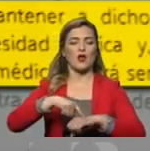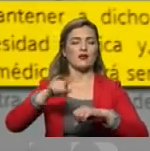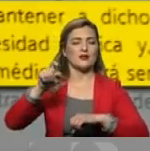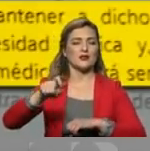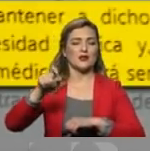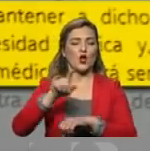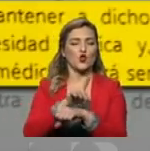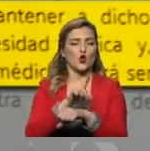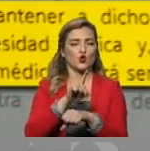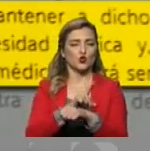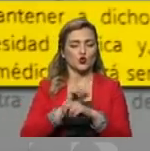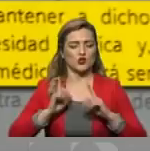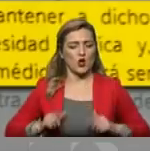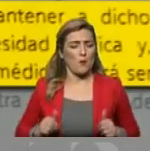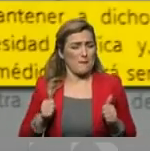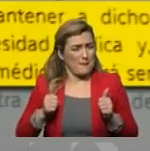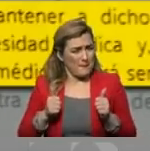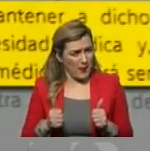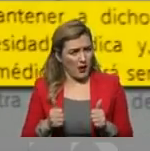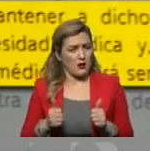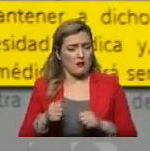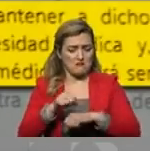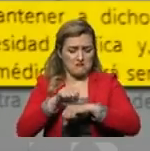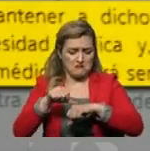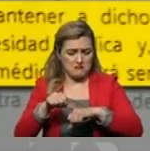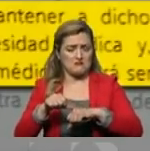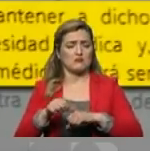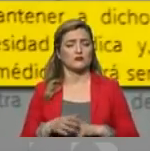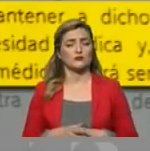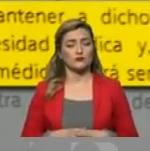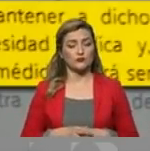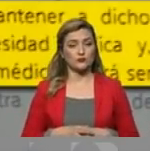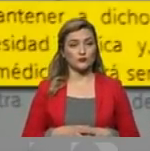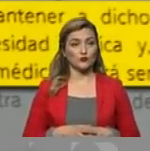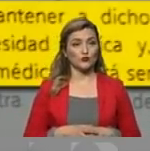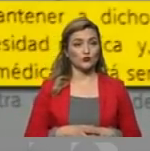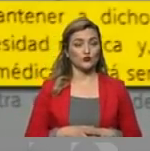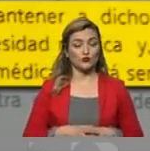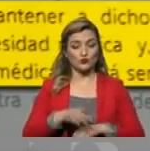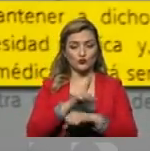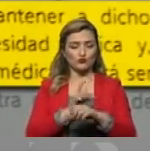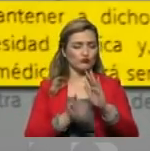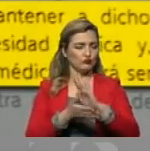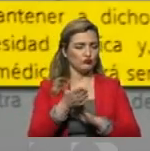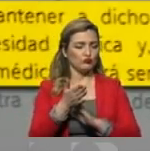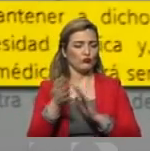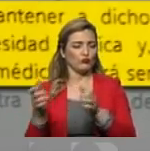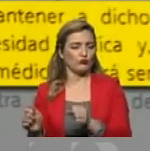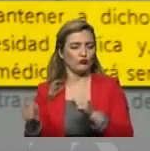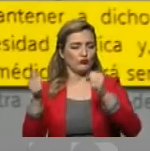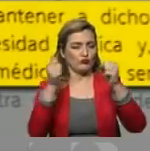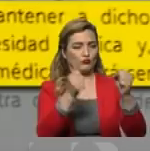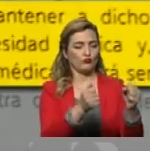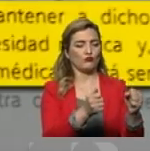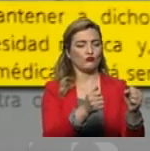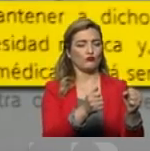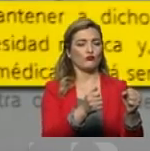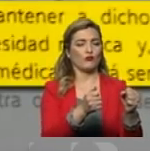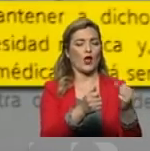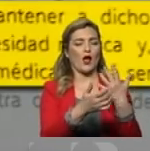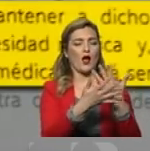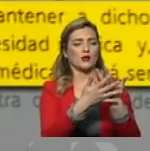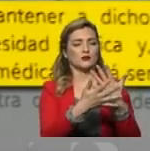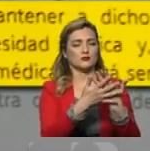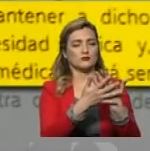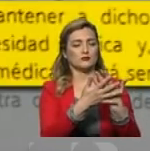necesidad médica y, de ser el caso, en alguna intervención quirúrgica y solamente con alta médica, podrá ser trasladado pues hacia el centro